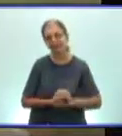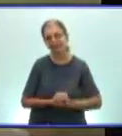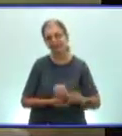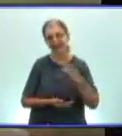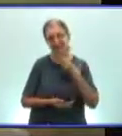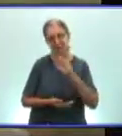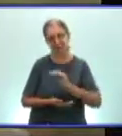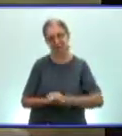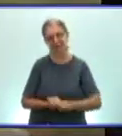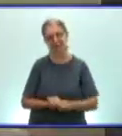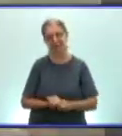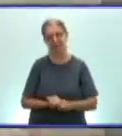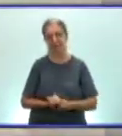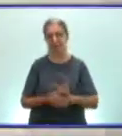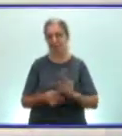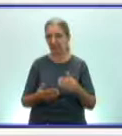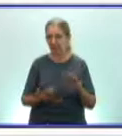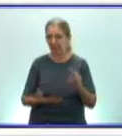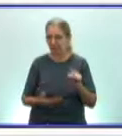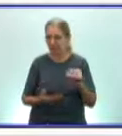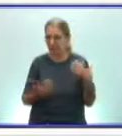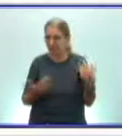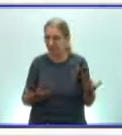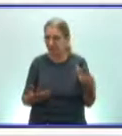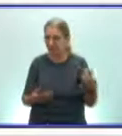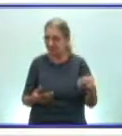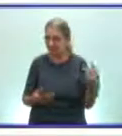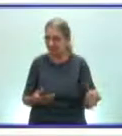Vamos a ver qué dice el ejercicio.